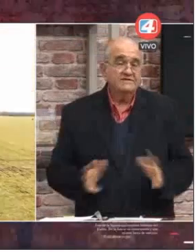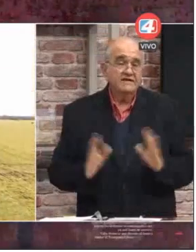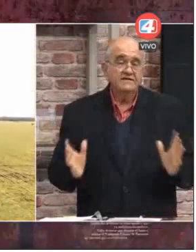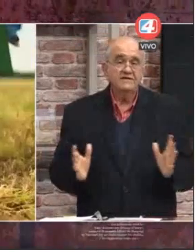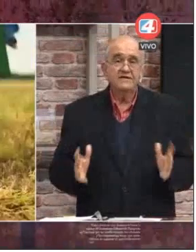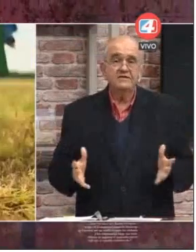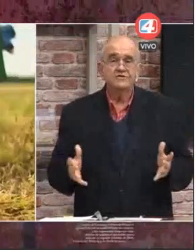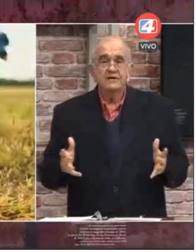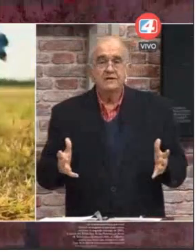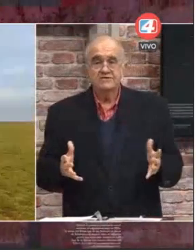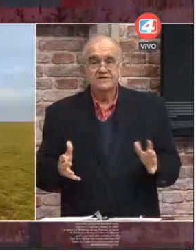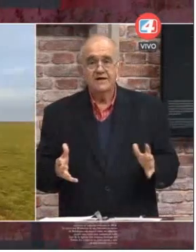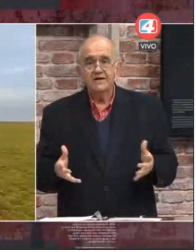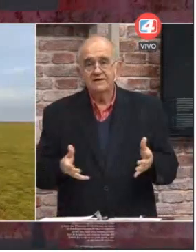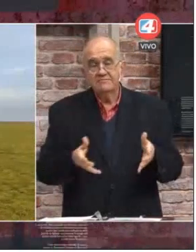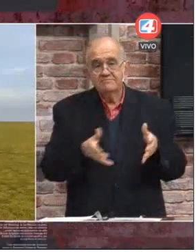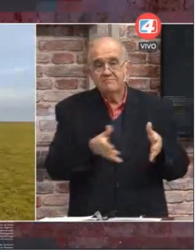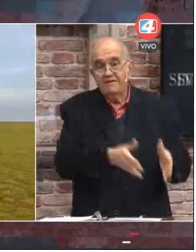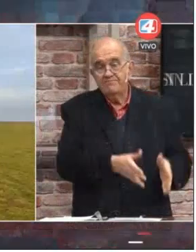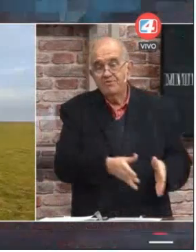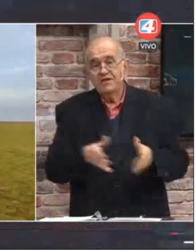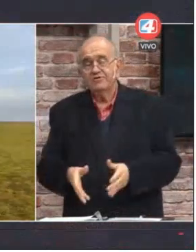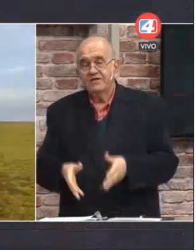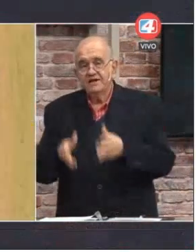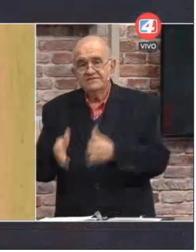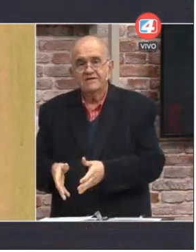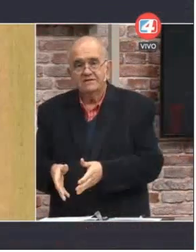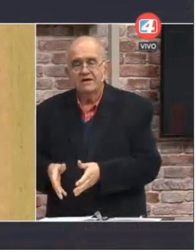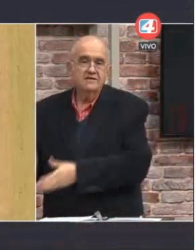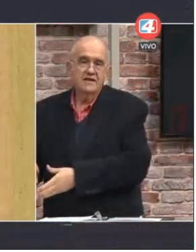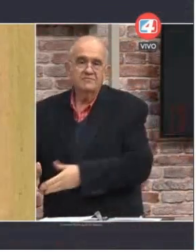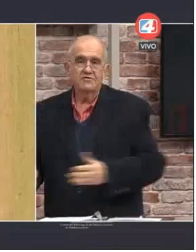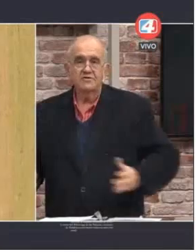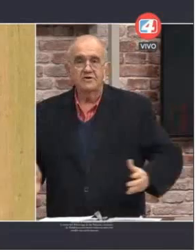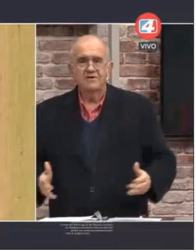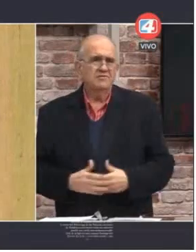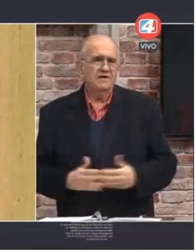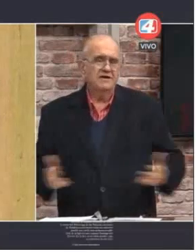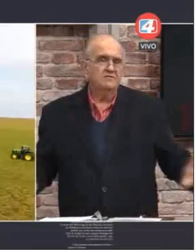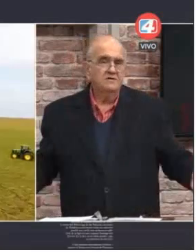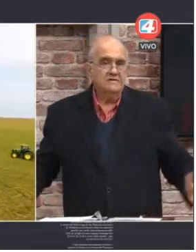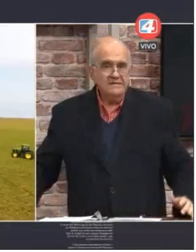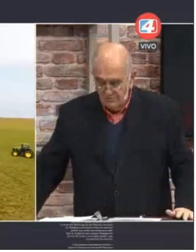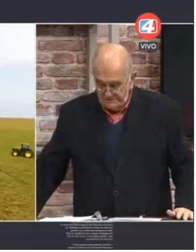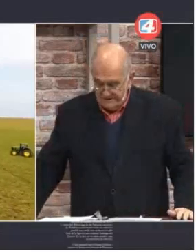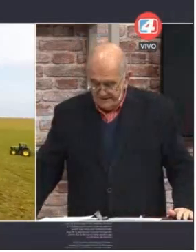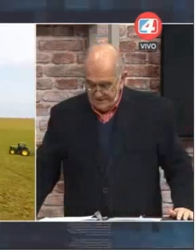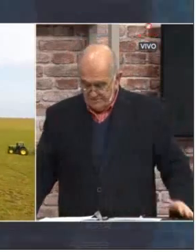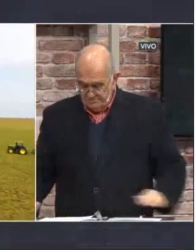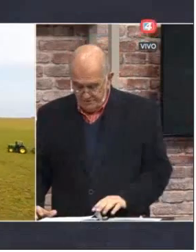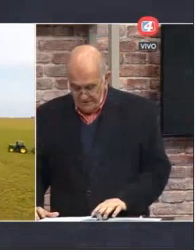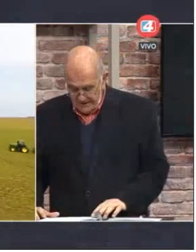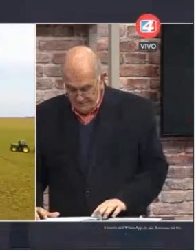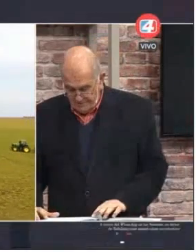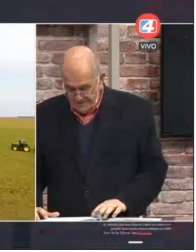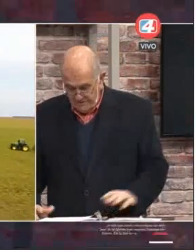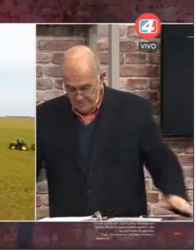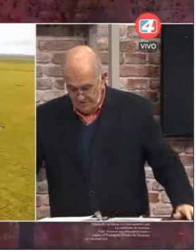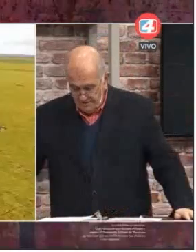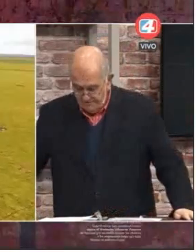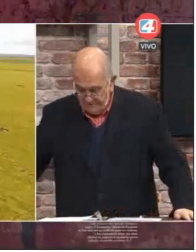prestas argentina de hoy o sea que más puede aportar es el que más castigamos con el que más nos peleamos cuesta creer que hay un paro en el